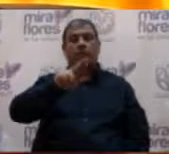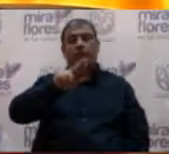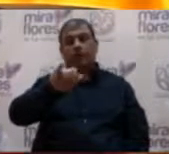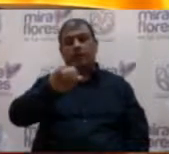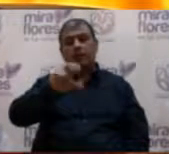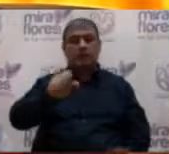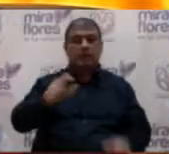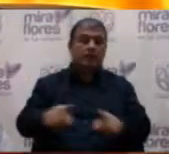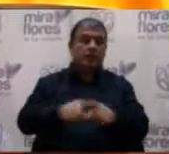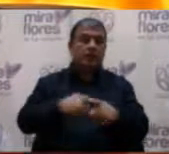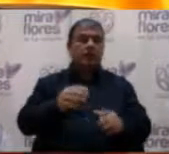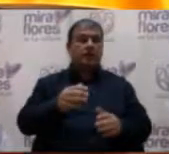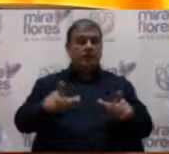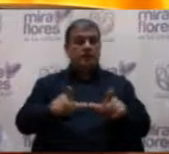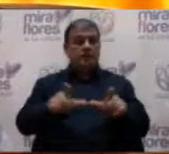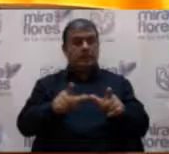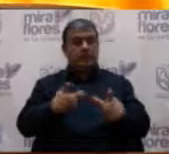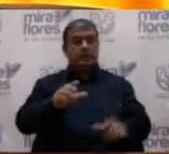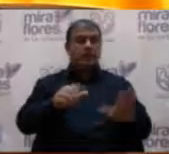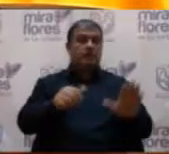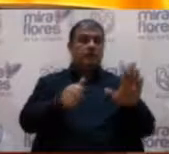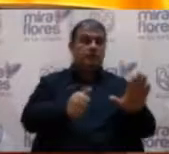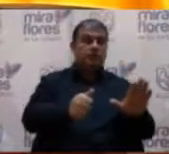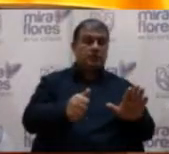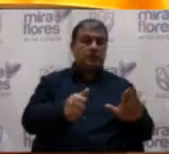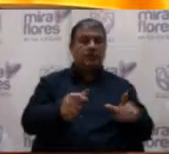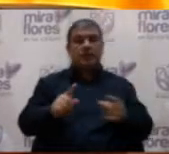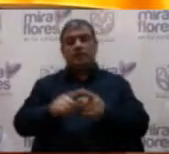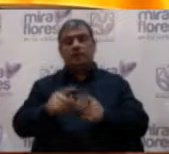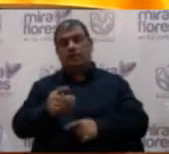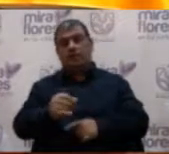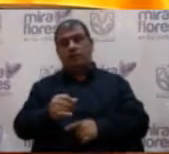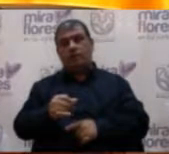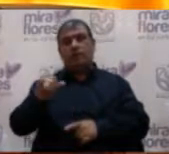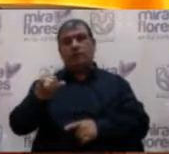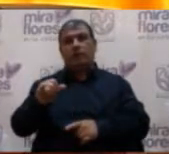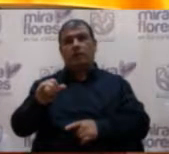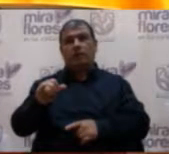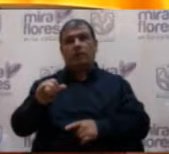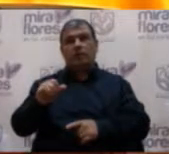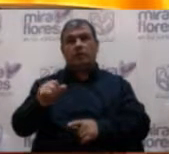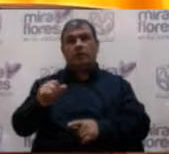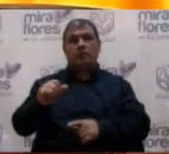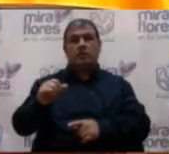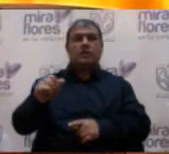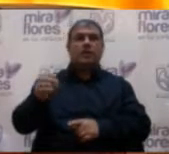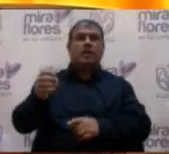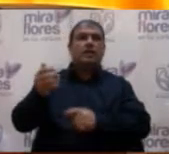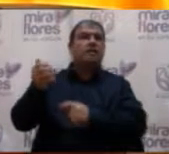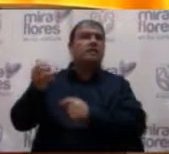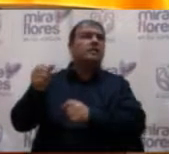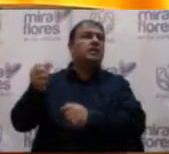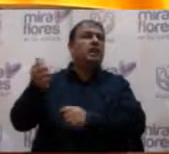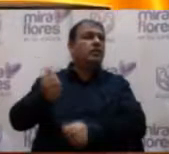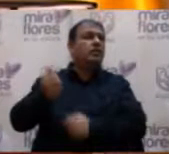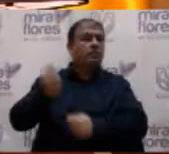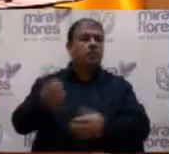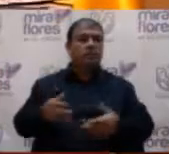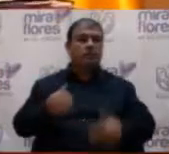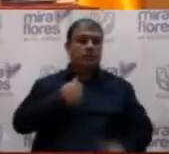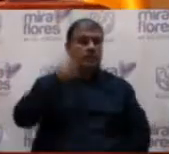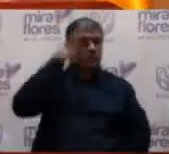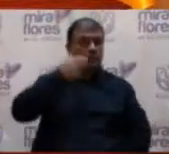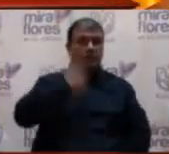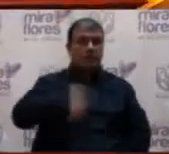sábado 6 hasta el miércoles 10 de agosto por motivos personales. Muy bien, teniendo esta